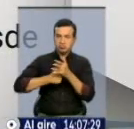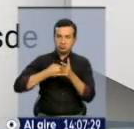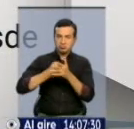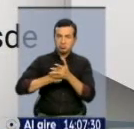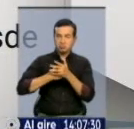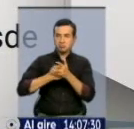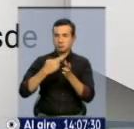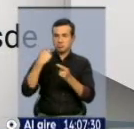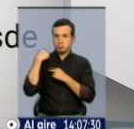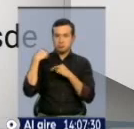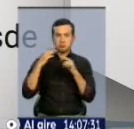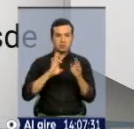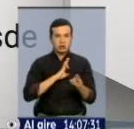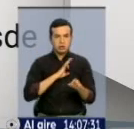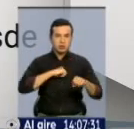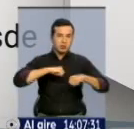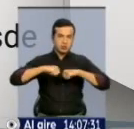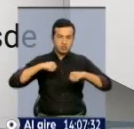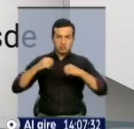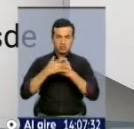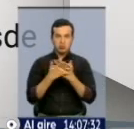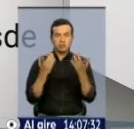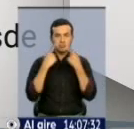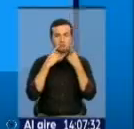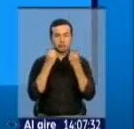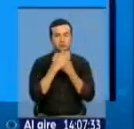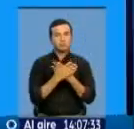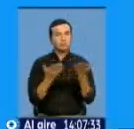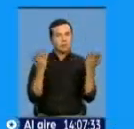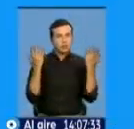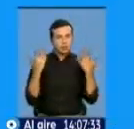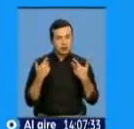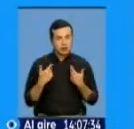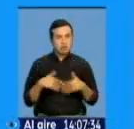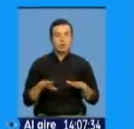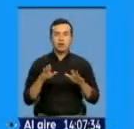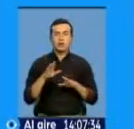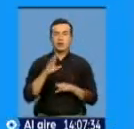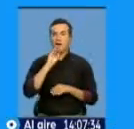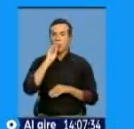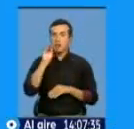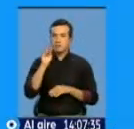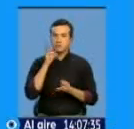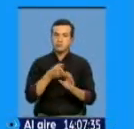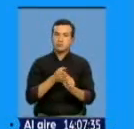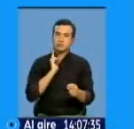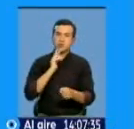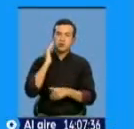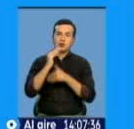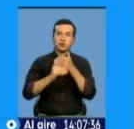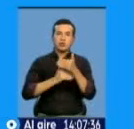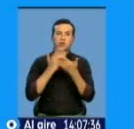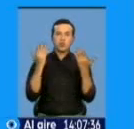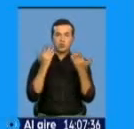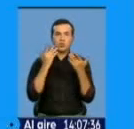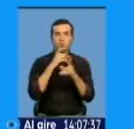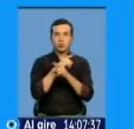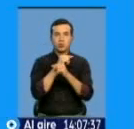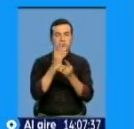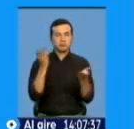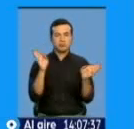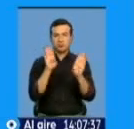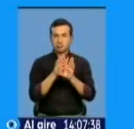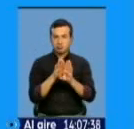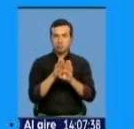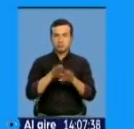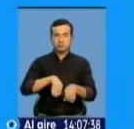la función técnica y operativa. Con ese mensaje se dio a conocer de este particular y minutos más tarde la cuenta fue cerrada. Durante